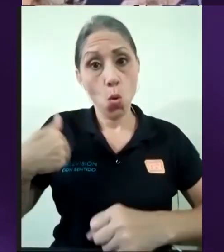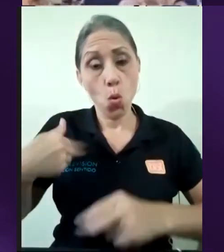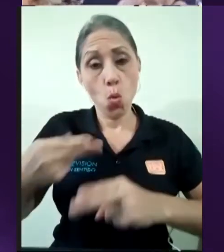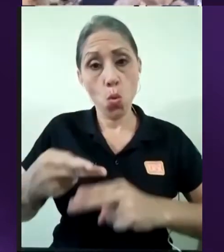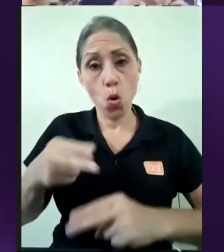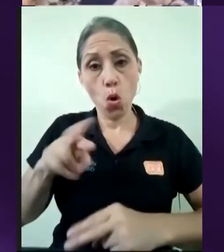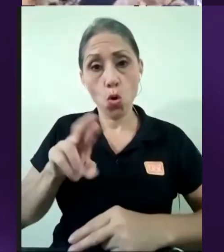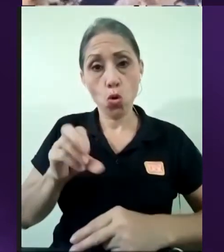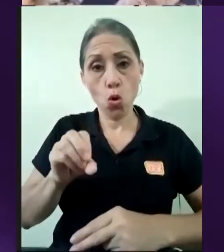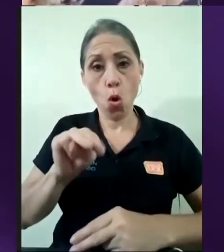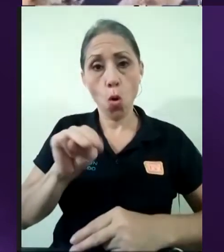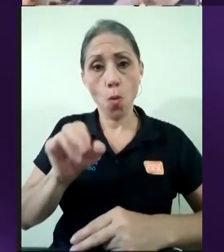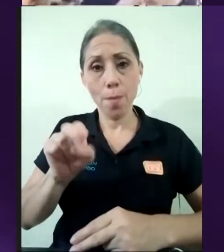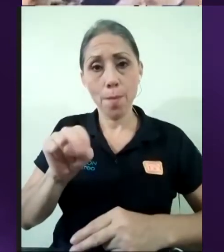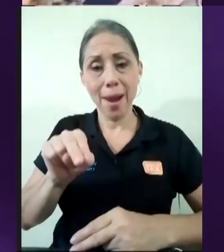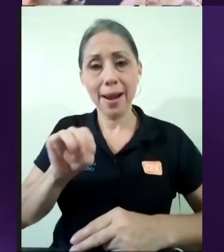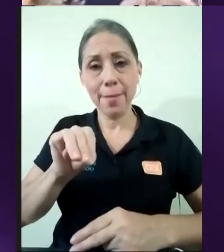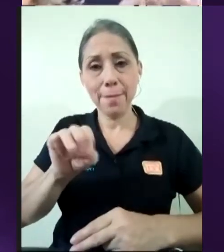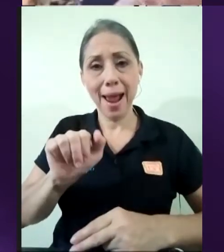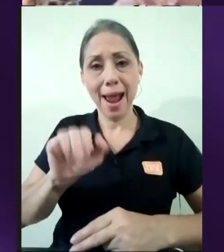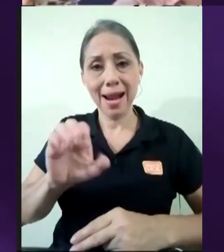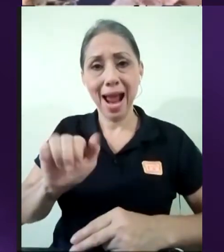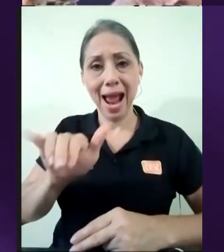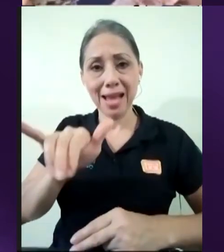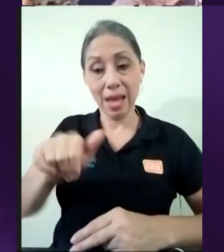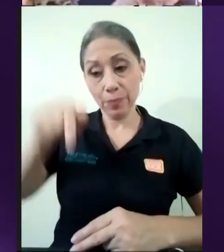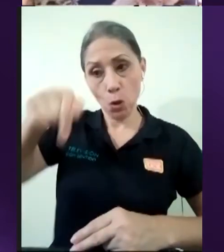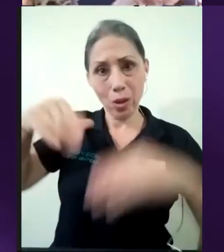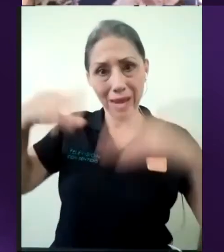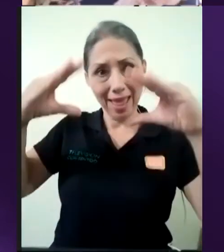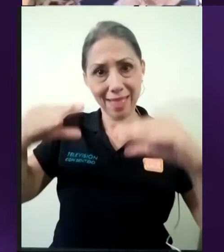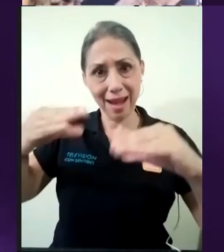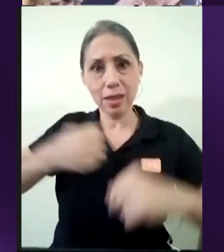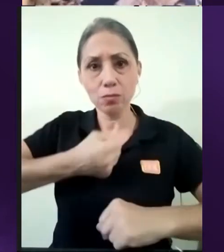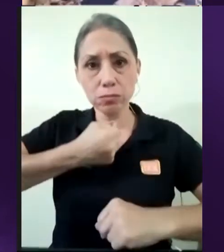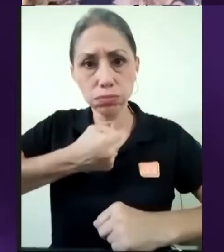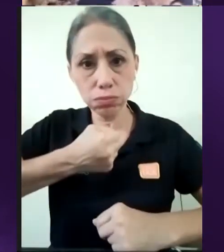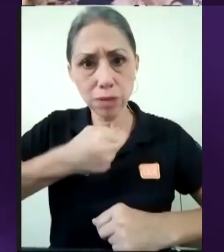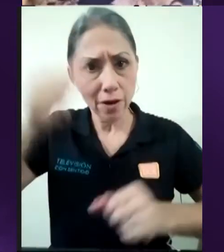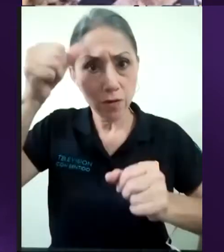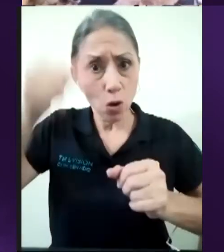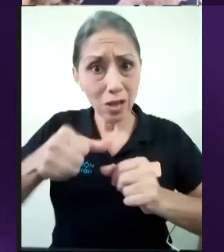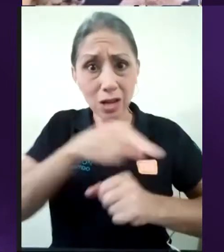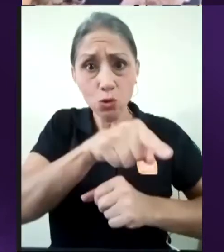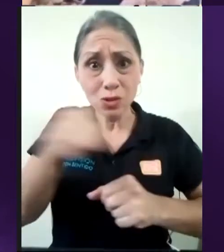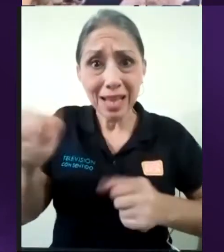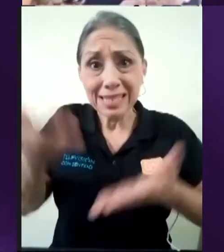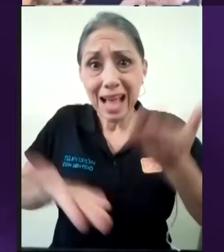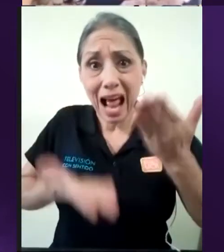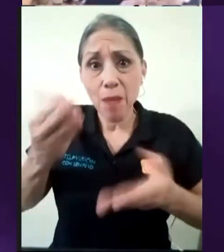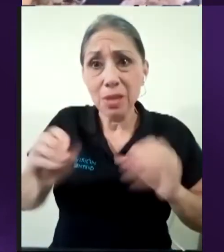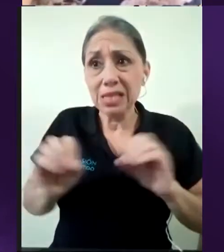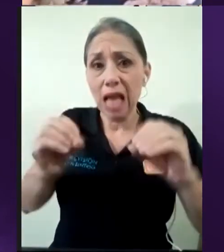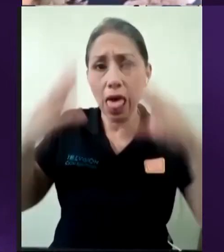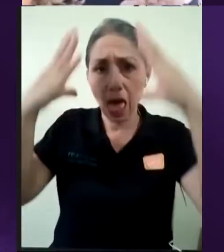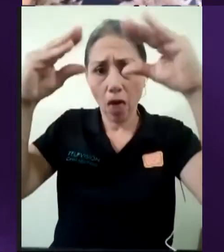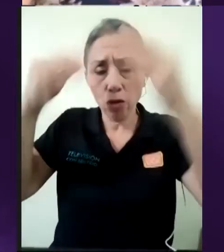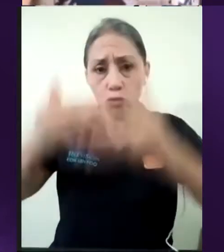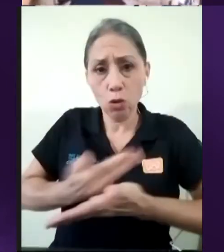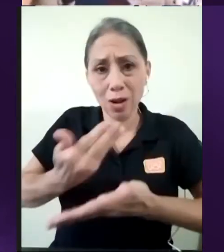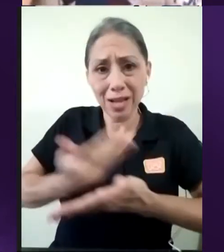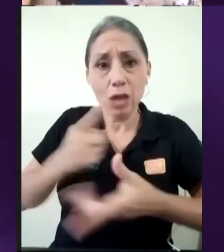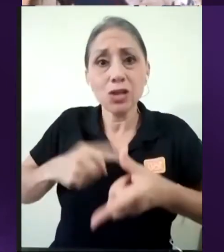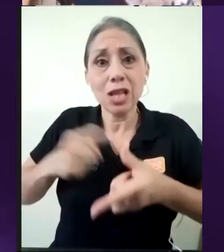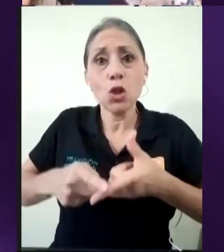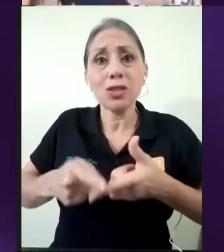Entonces, también recordarle a las personas que si tienen los datos desactualizados, puede ser que no se estén pudiendo contactar las funcionarias y